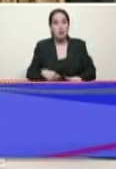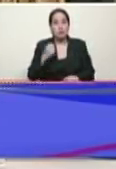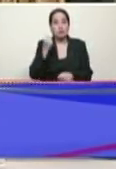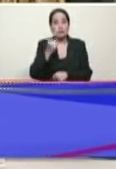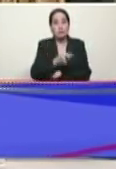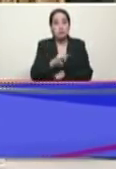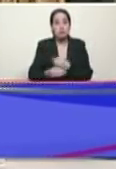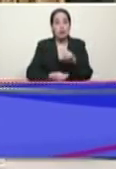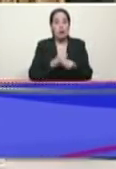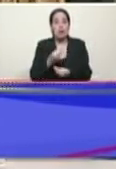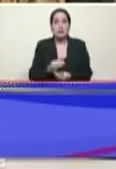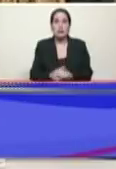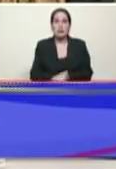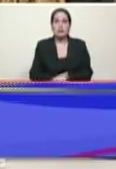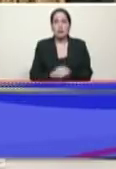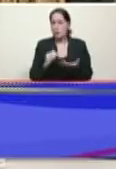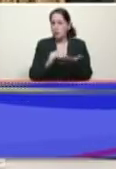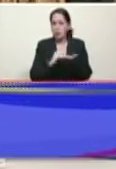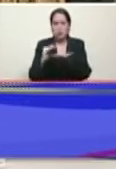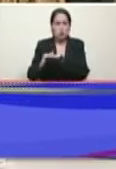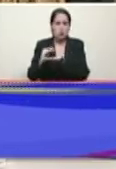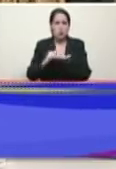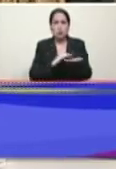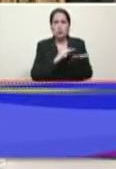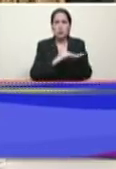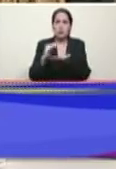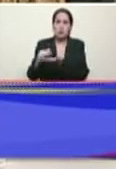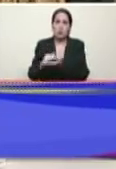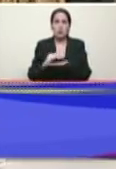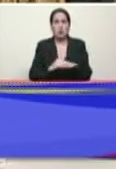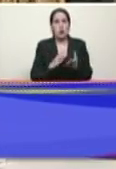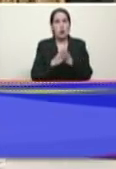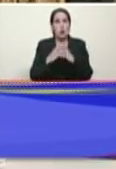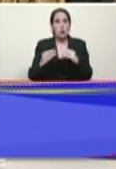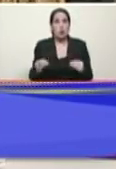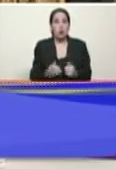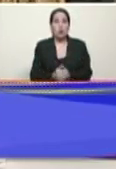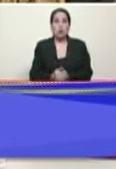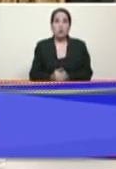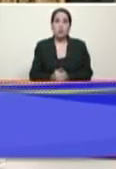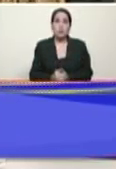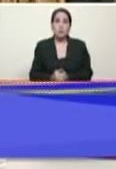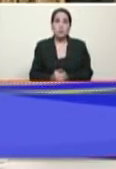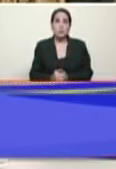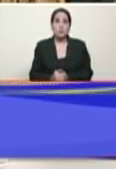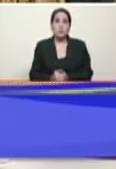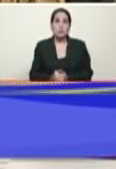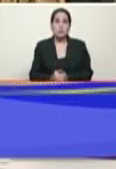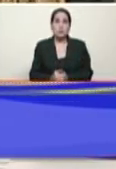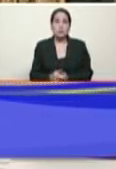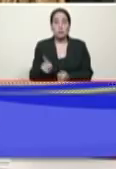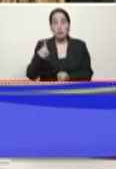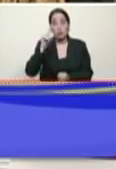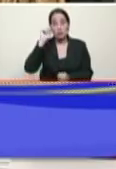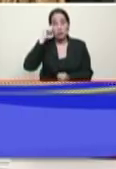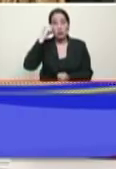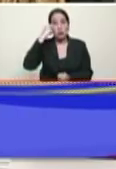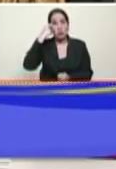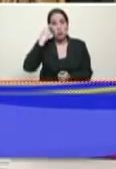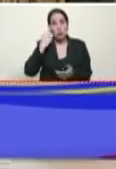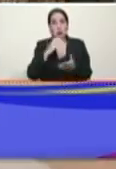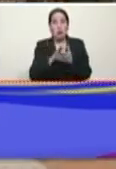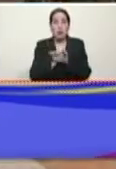del vivir viviendo, ir resolviendo, de verdad, solucionando las cosas. Eso es muy importante. Y yo se lo recuerdo, compañeros